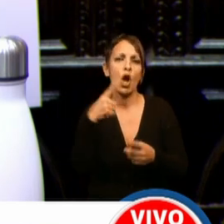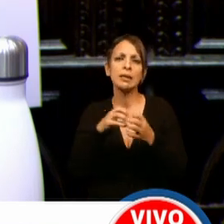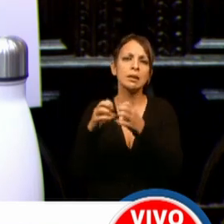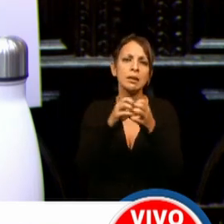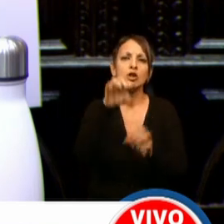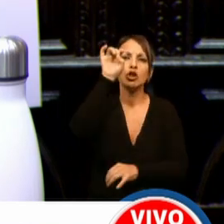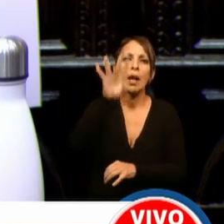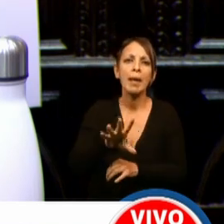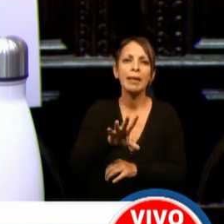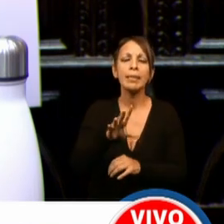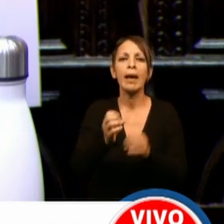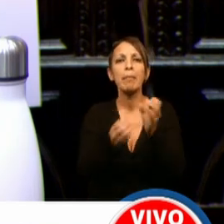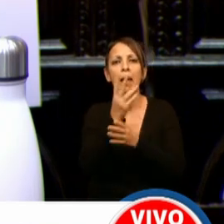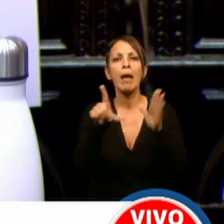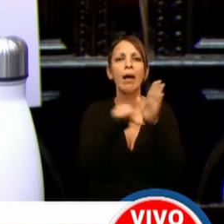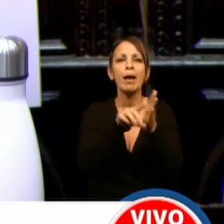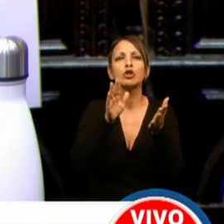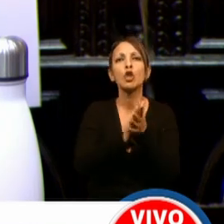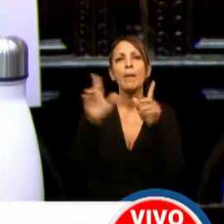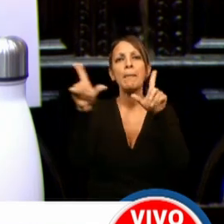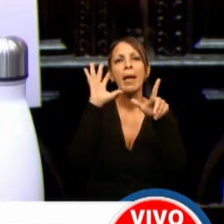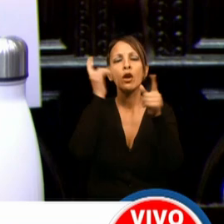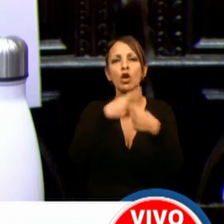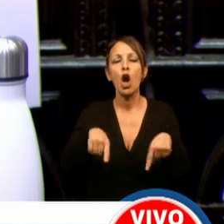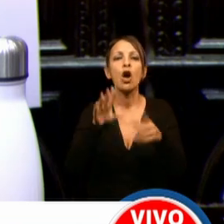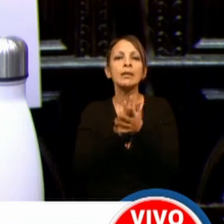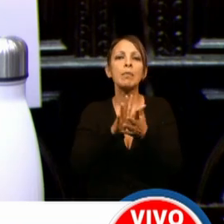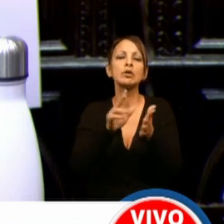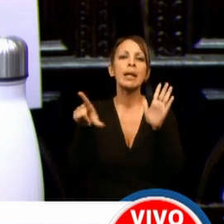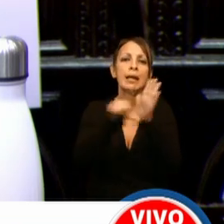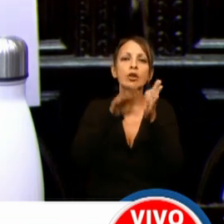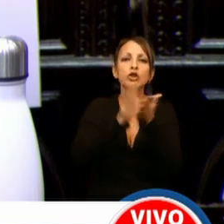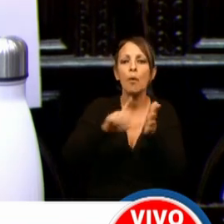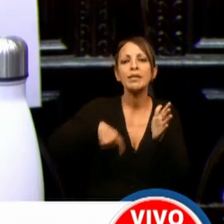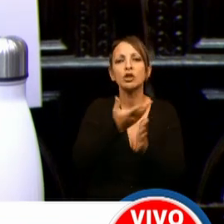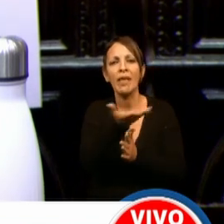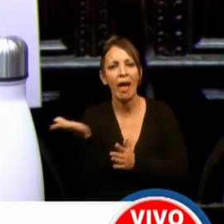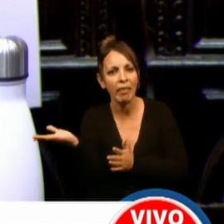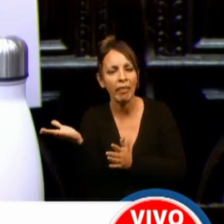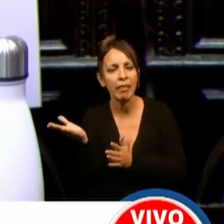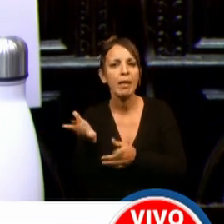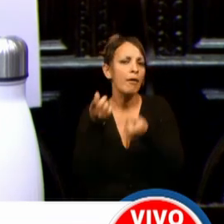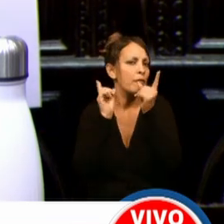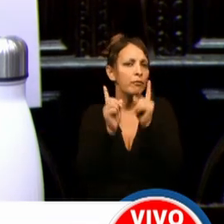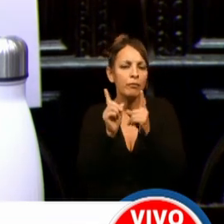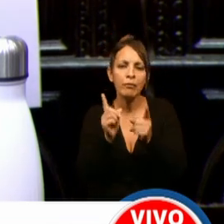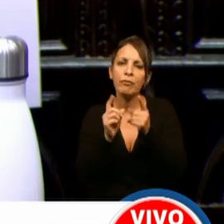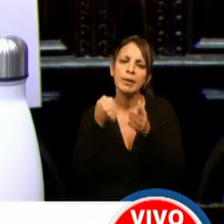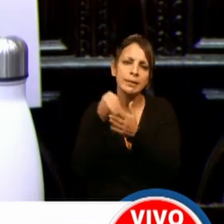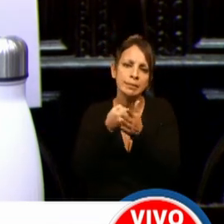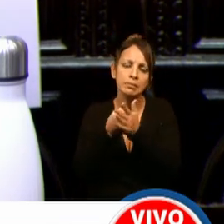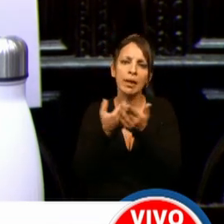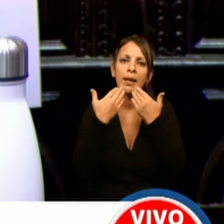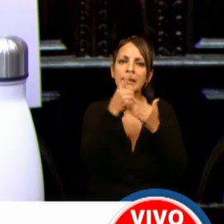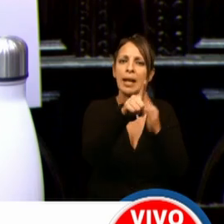solamente legislando sobre los medios de comunicación estamos legislando sobre nuestra sociedad estamos y seguimos profundizando a partir de la